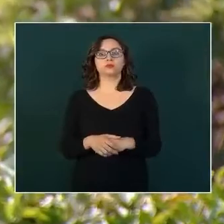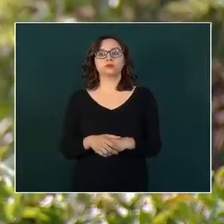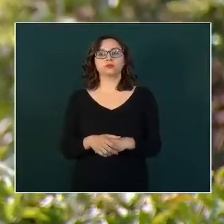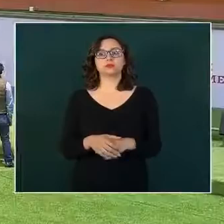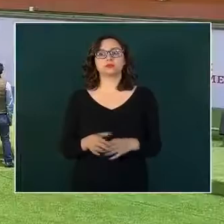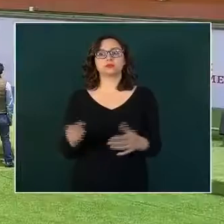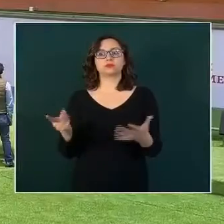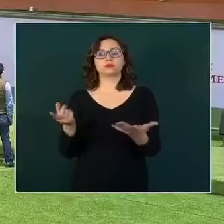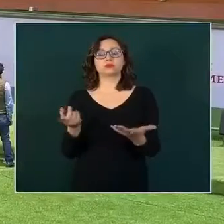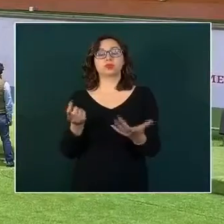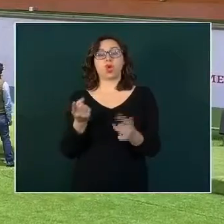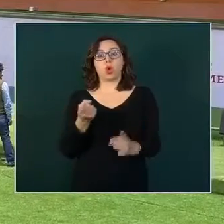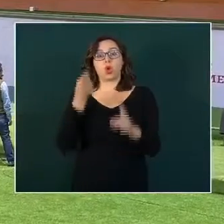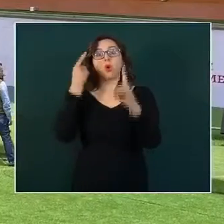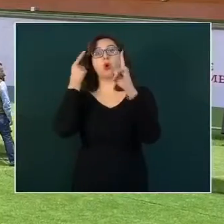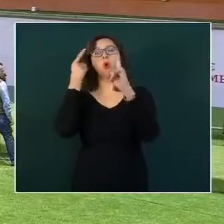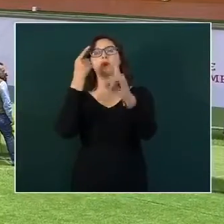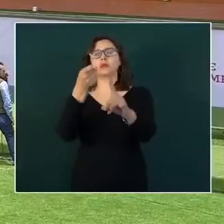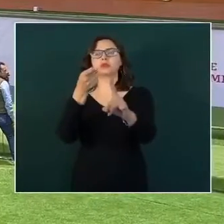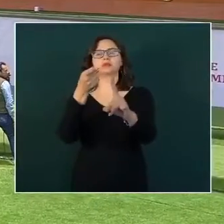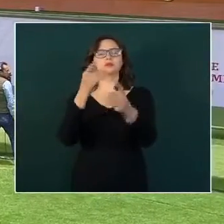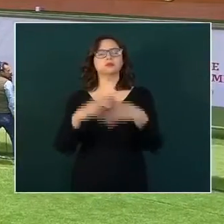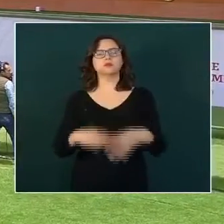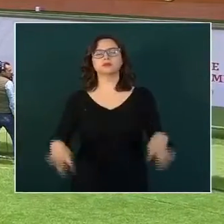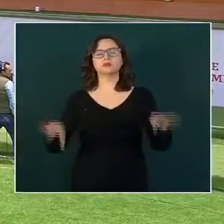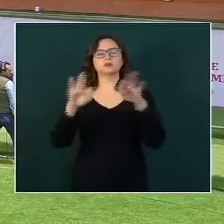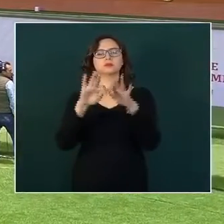Y el propósito